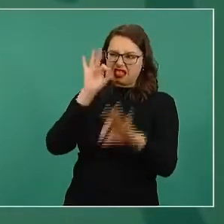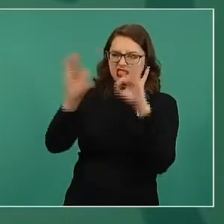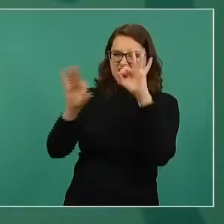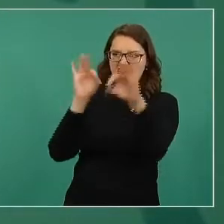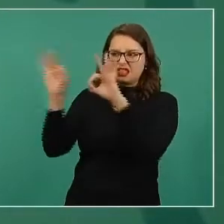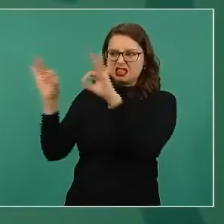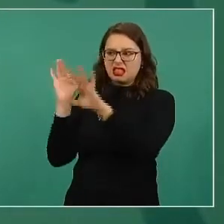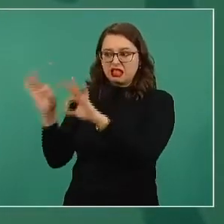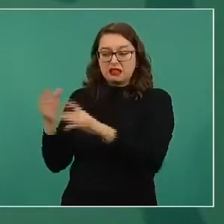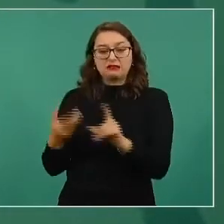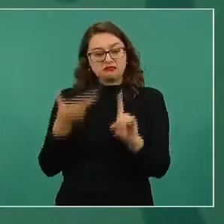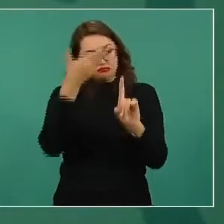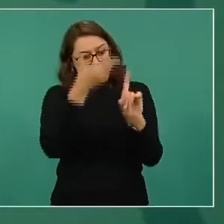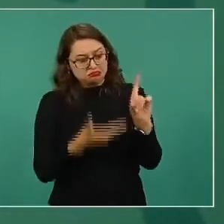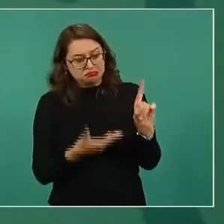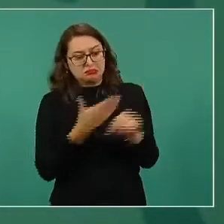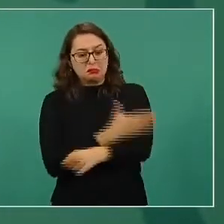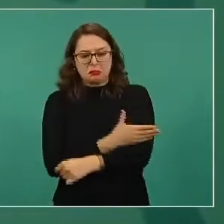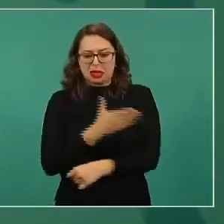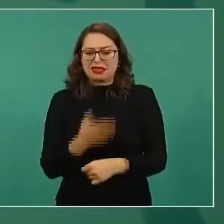con muy buenas intenciones